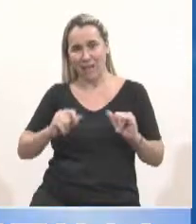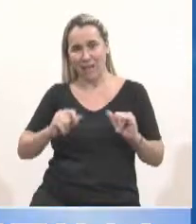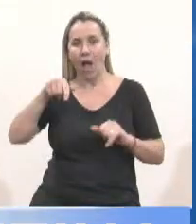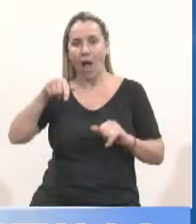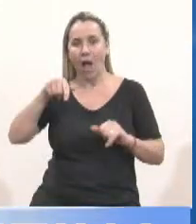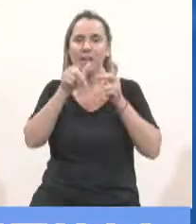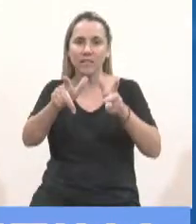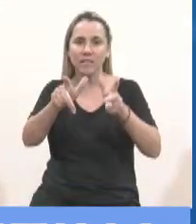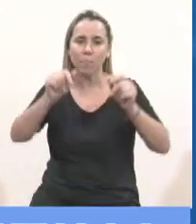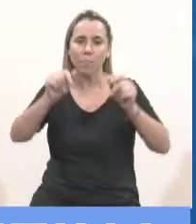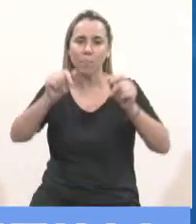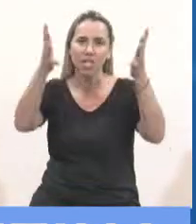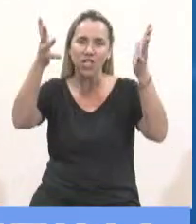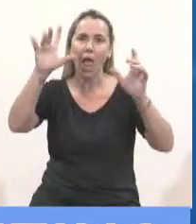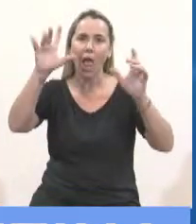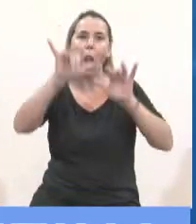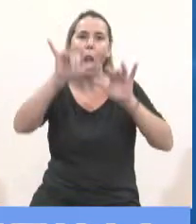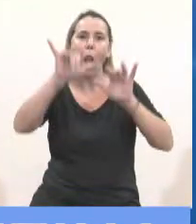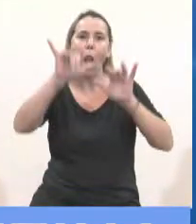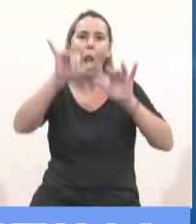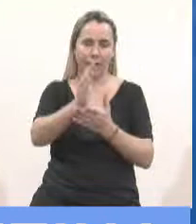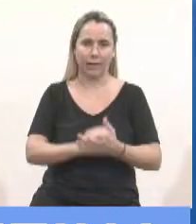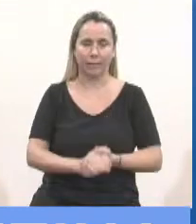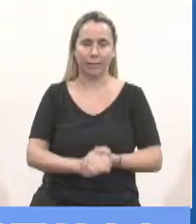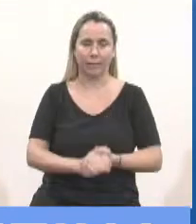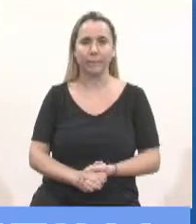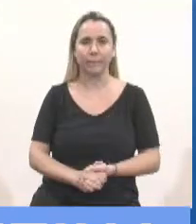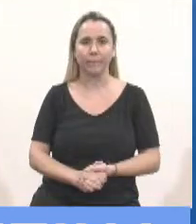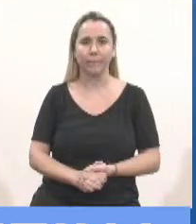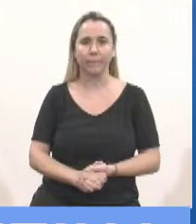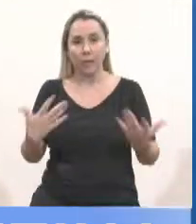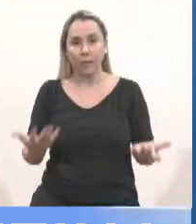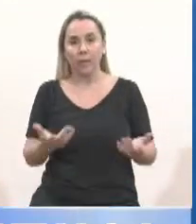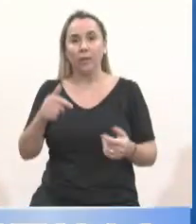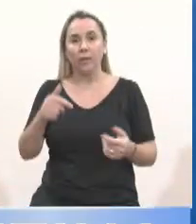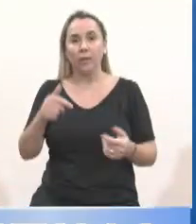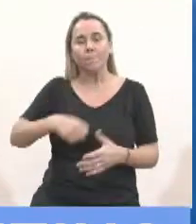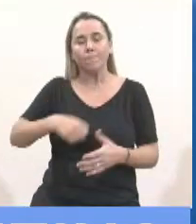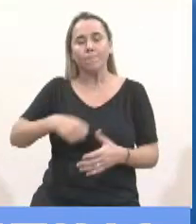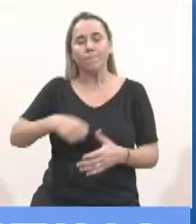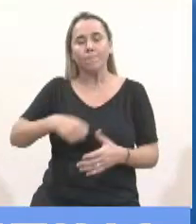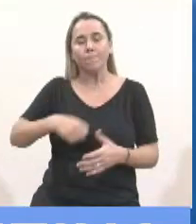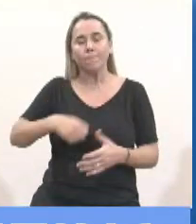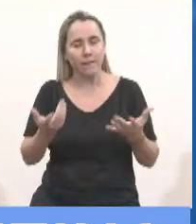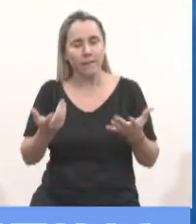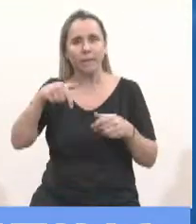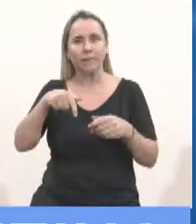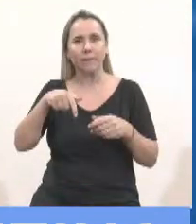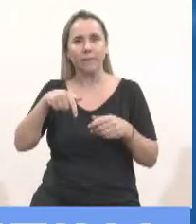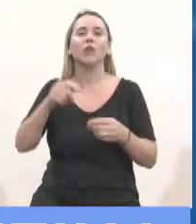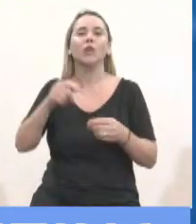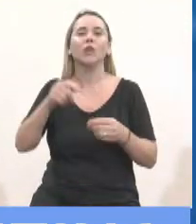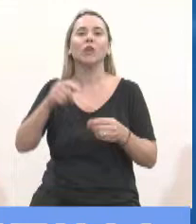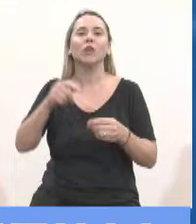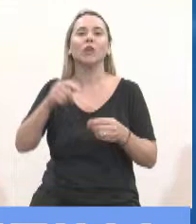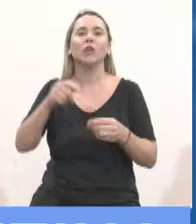decimos que brille para ellos la luz que no tiene fin. Bueno, estamos tratando la orden del